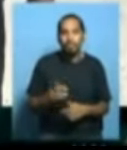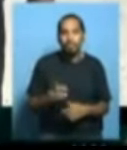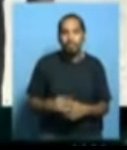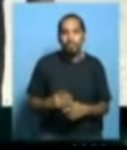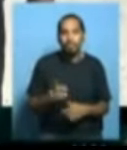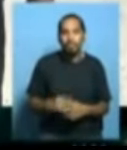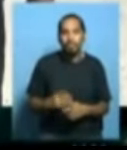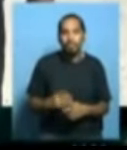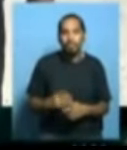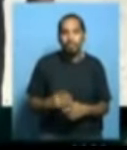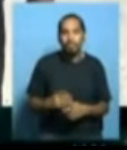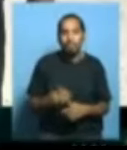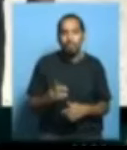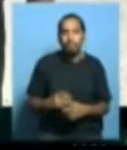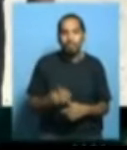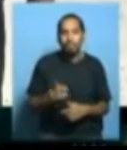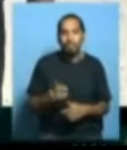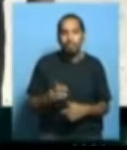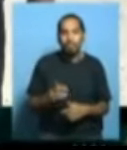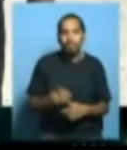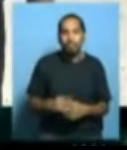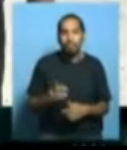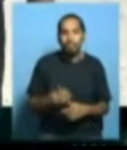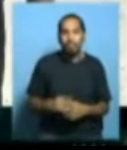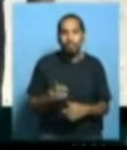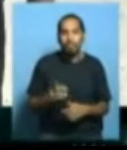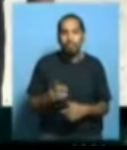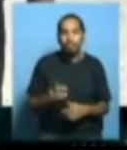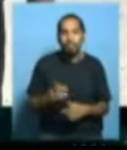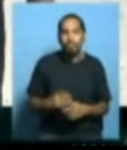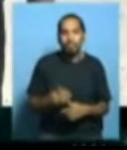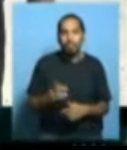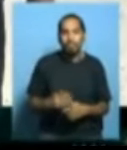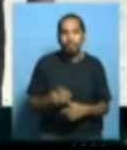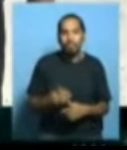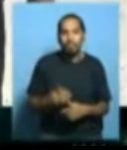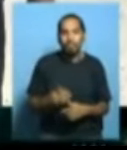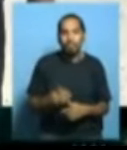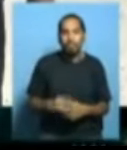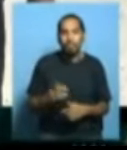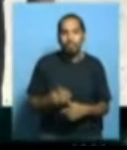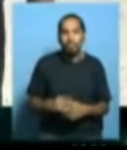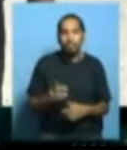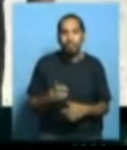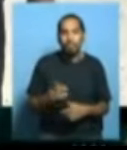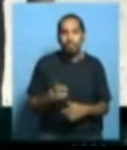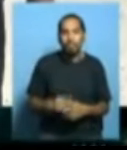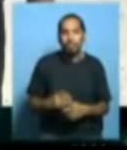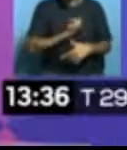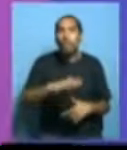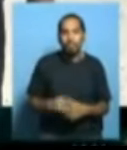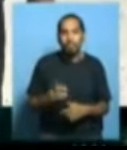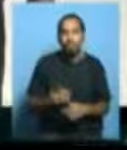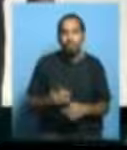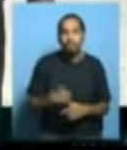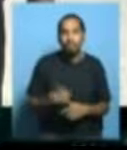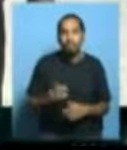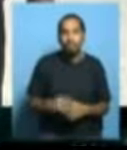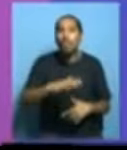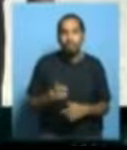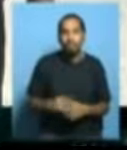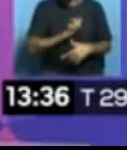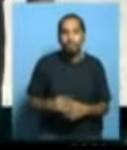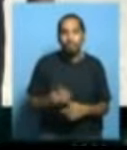estamos viendo en vivo acá en el barrio Mariano Moreno. Marcelo. Gracias, Jorge. Abrazo grande. Obviamente estamos en contacto. Hasta luego. Continuamos con más información.